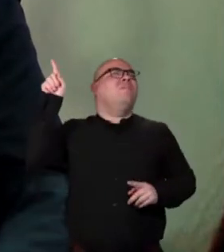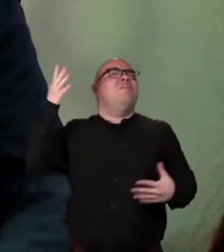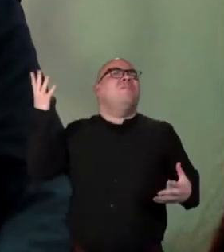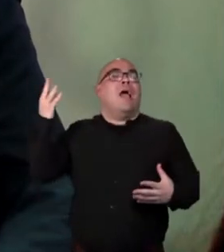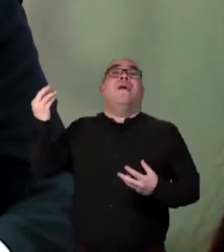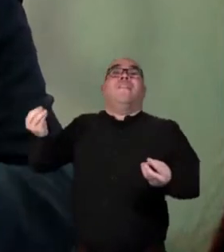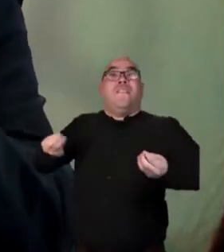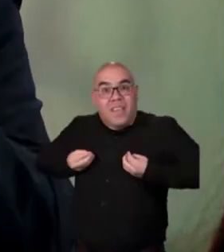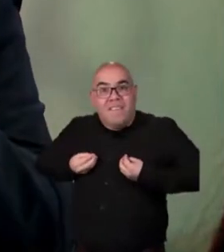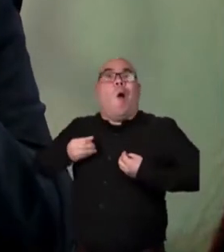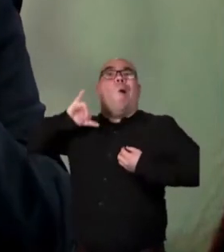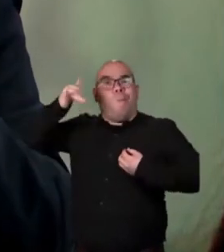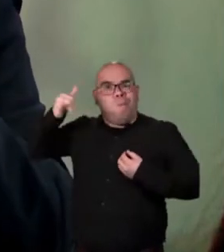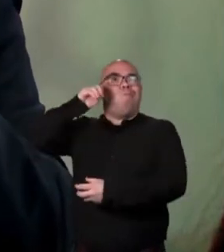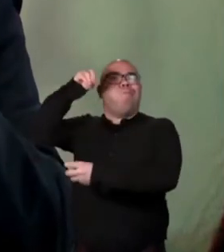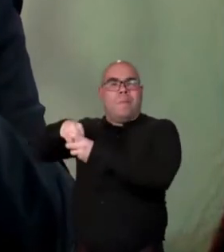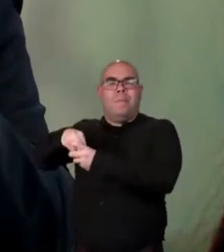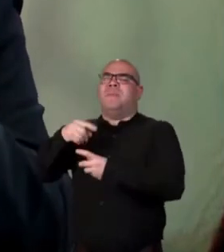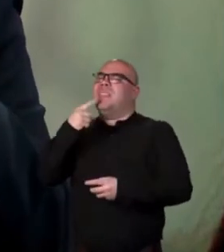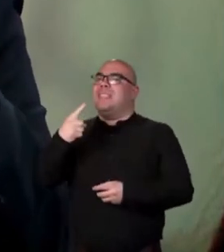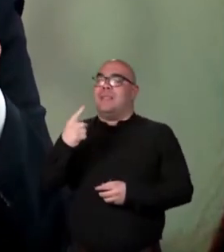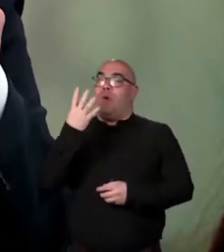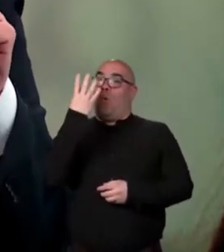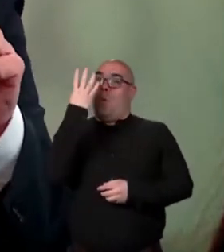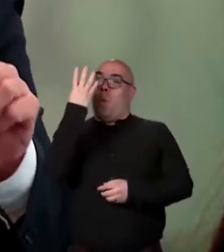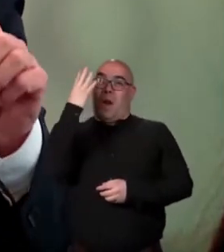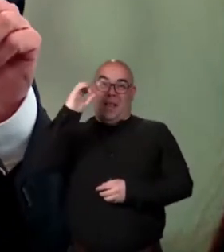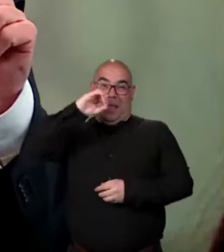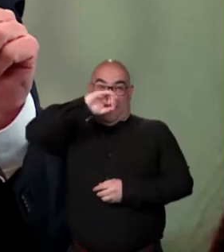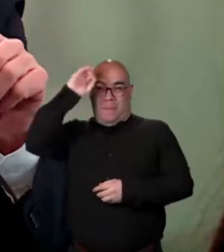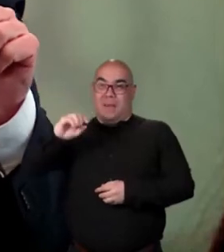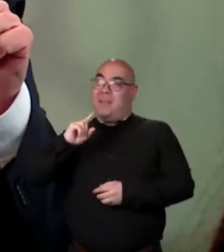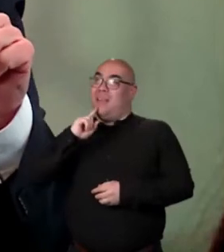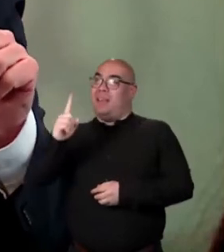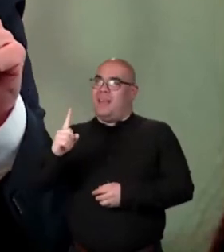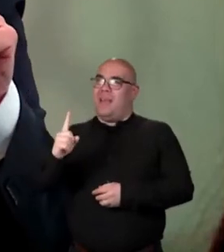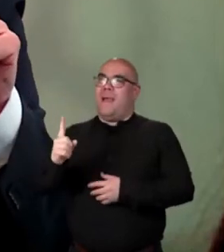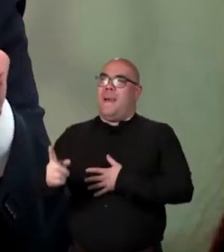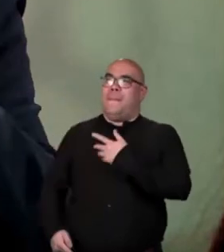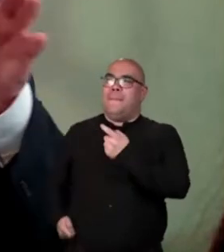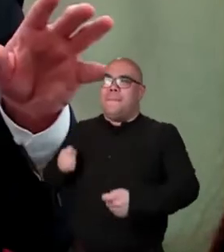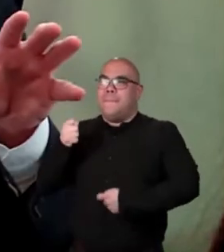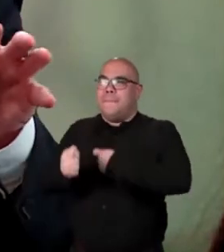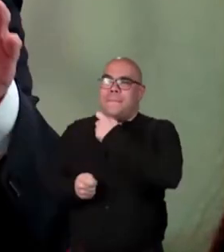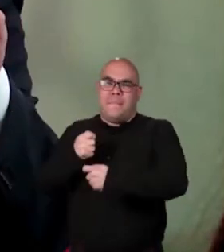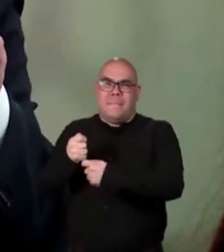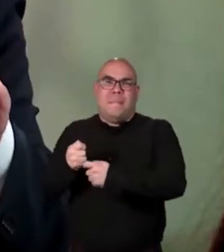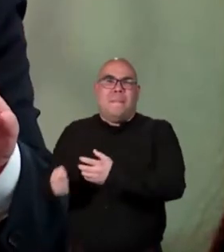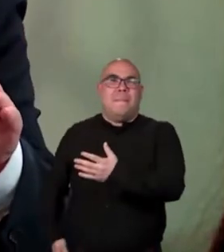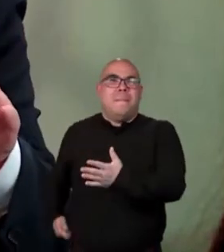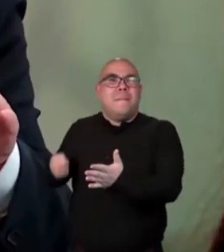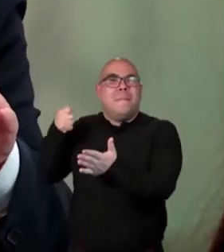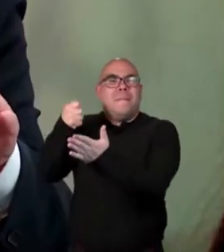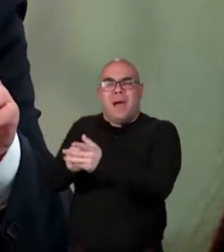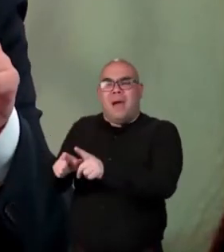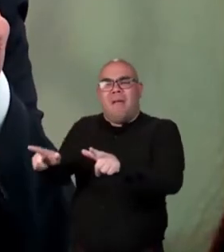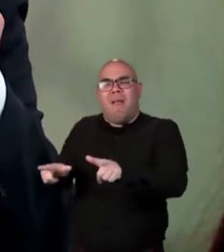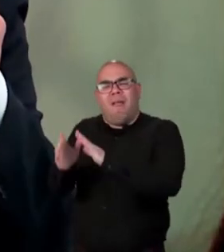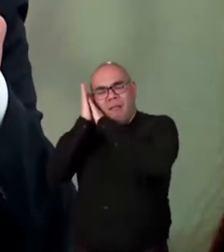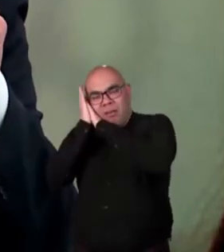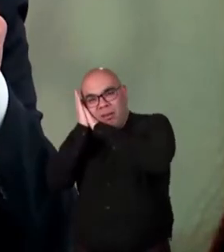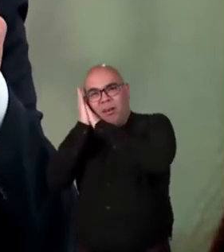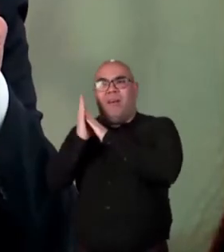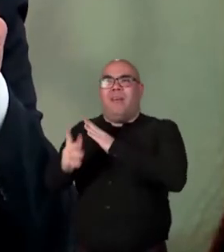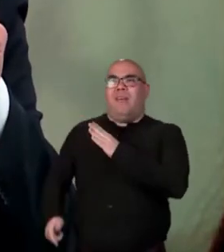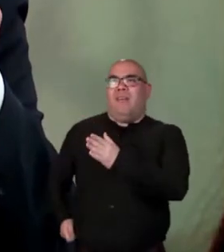menos el 40 por ciento los muchachos hoy pagan un toro para vivir en la universidad pública o universidad privada en el estado de texas pero